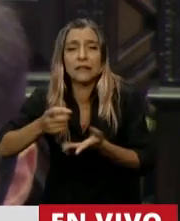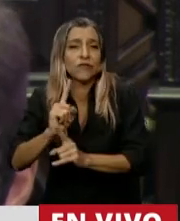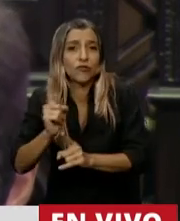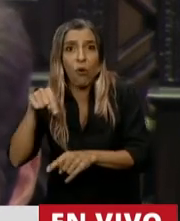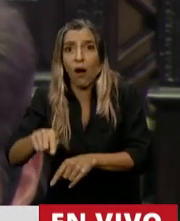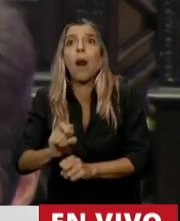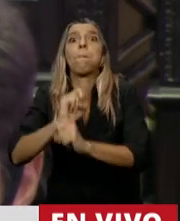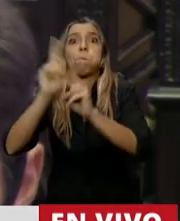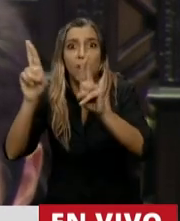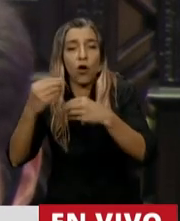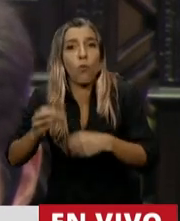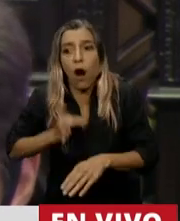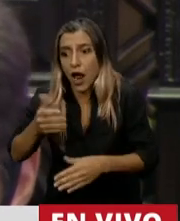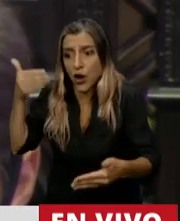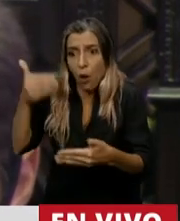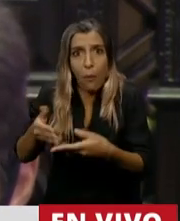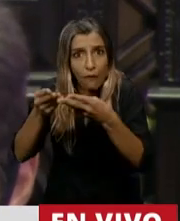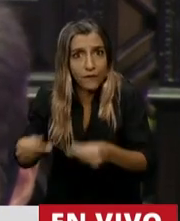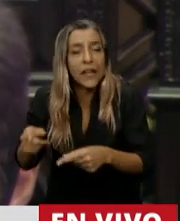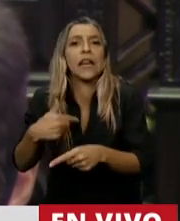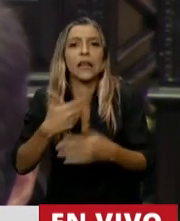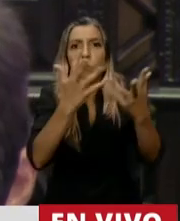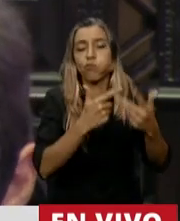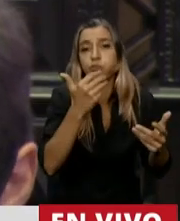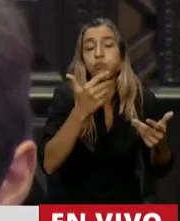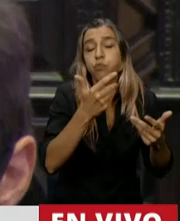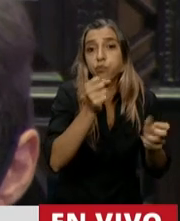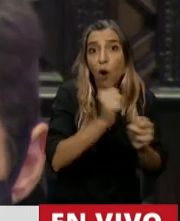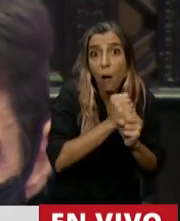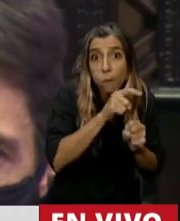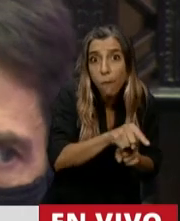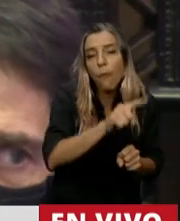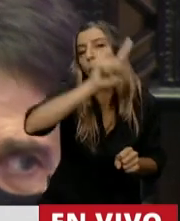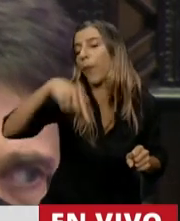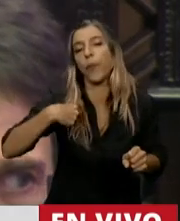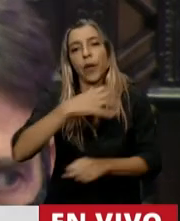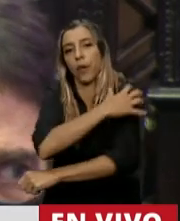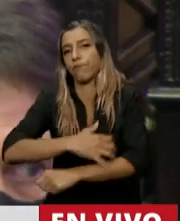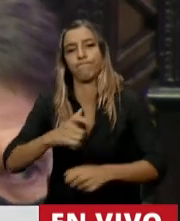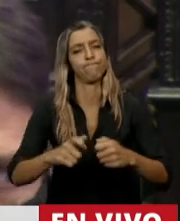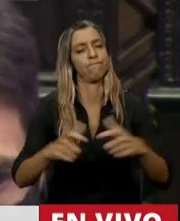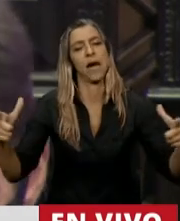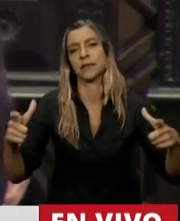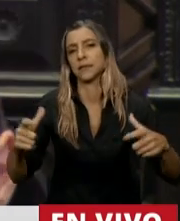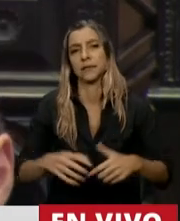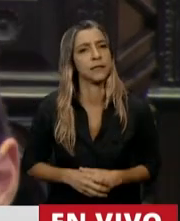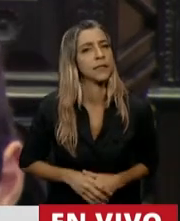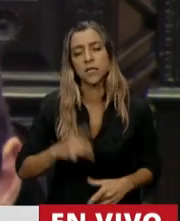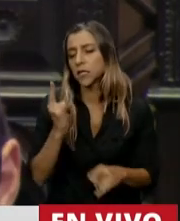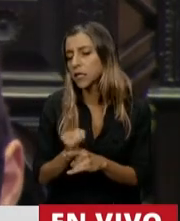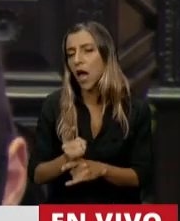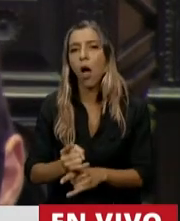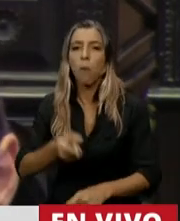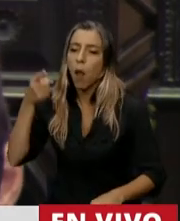Aprobando este proyecto van a generar más pobreza. Primer sector vulnerable atacado una vez